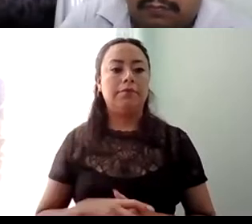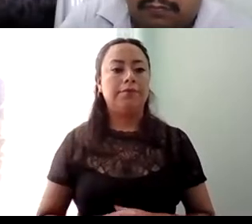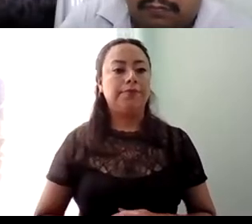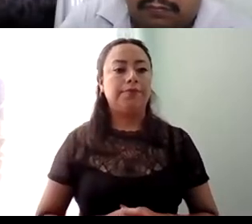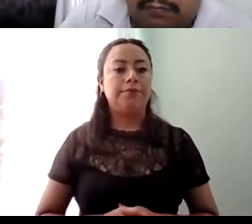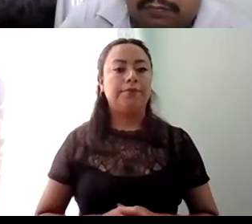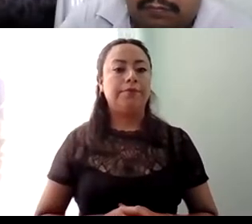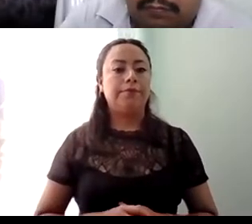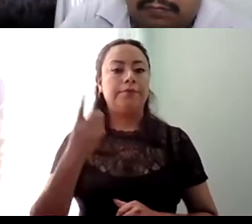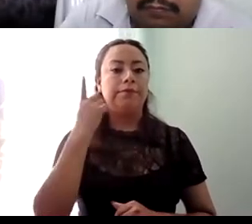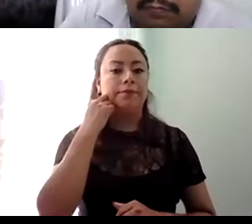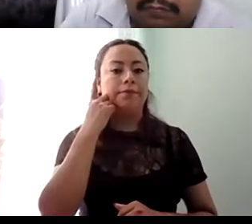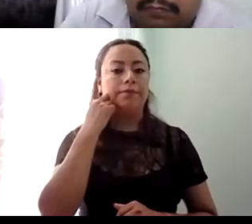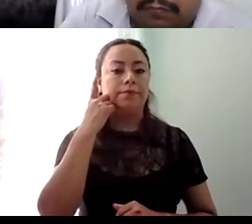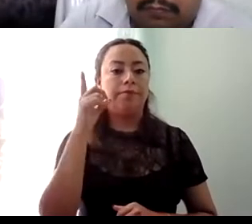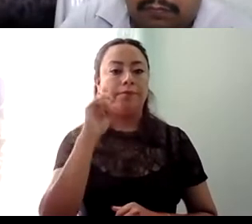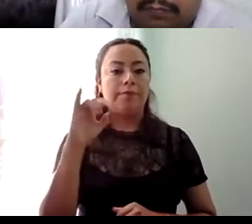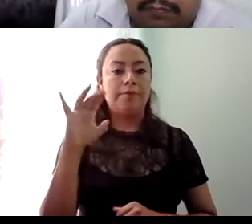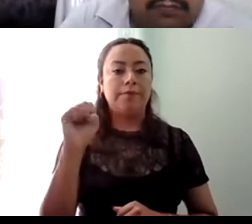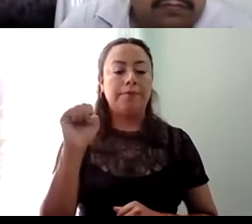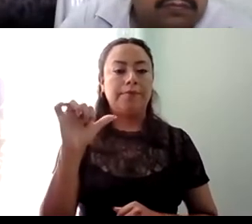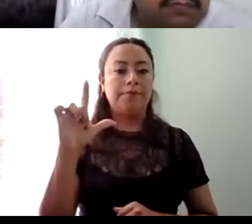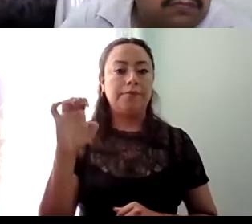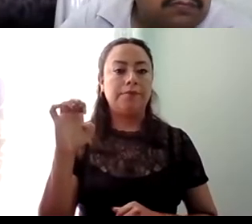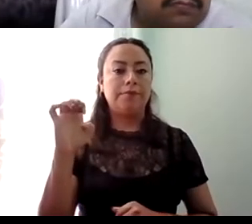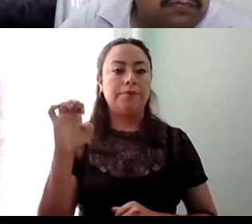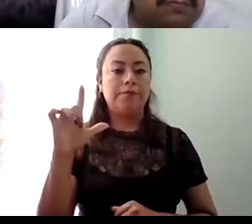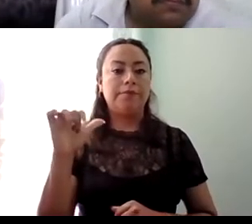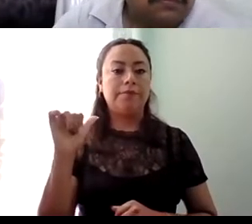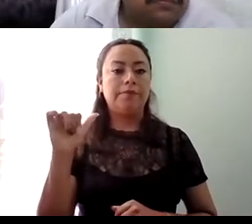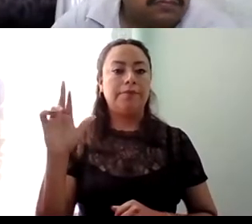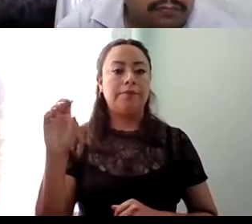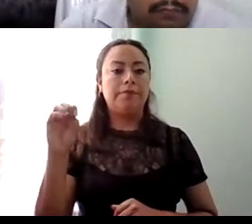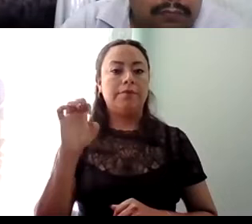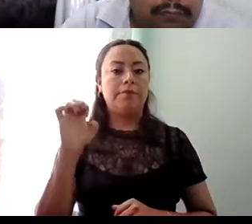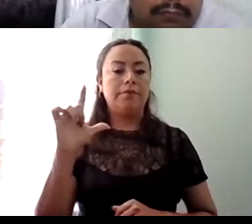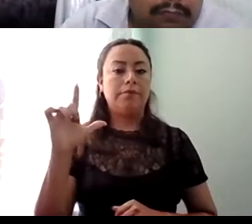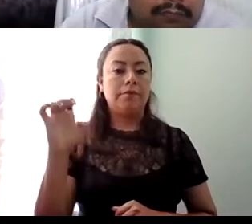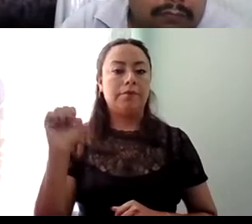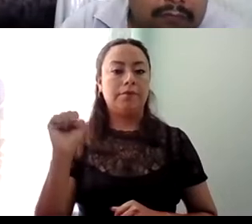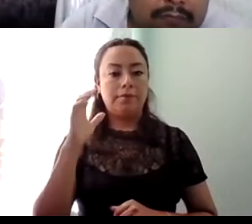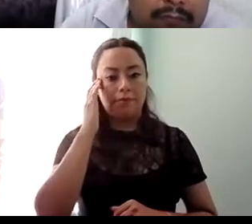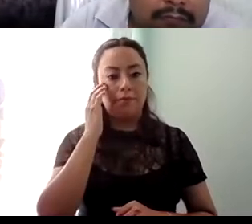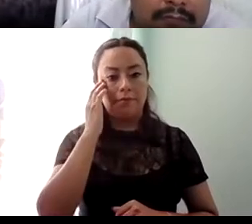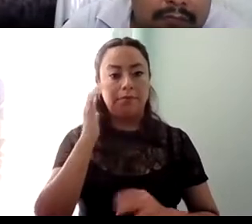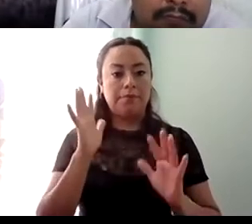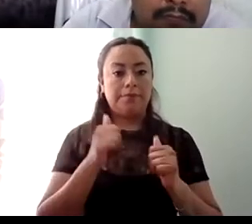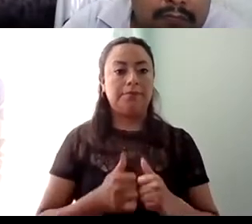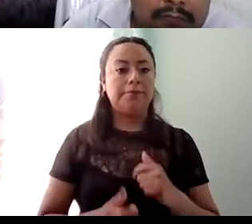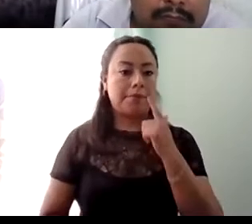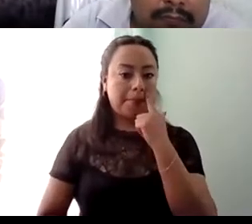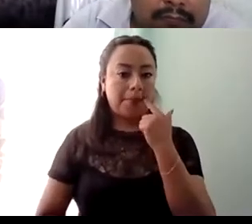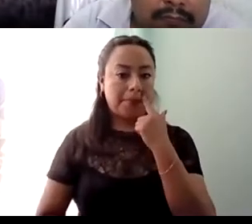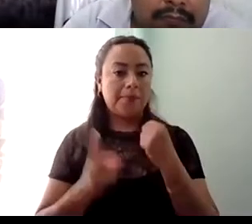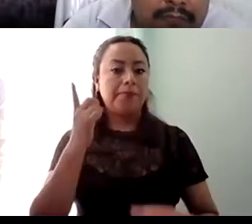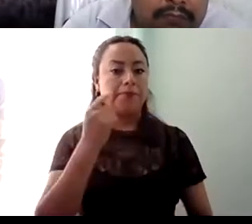Diputada Isabela Rosales Herrera. Isabela Rosales, presente. Diputado presidente,